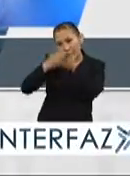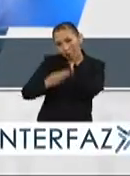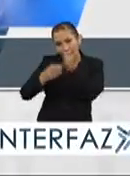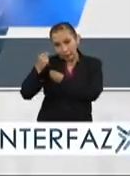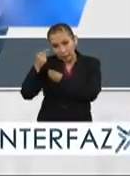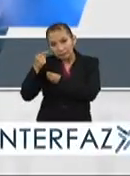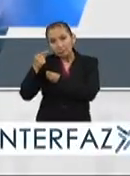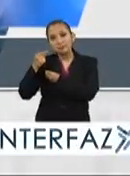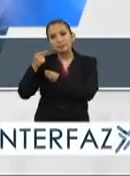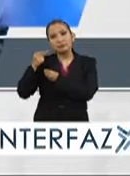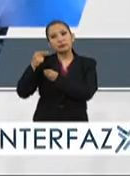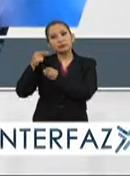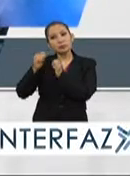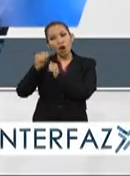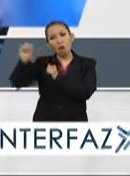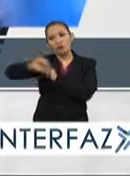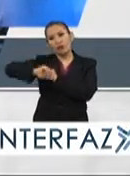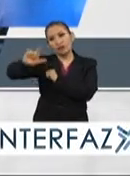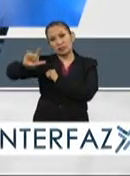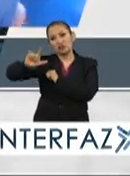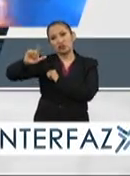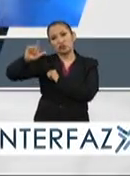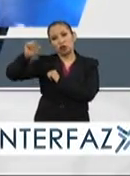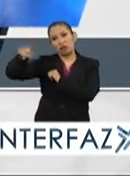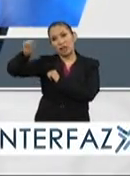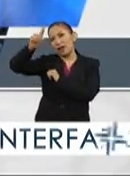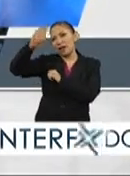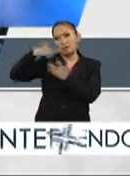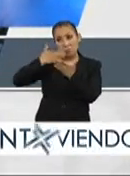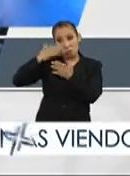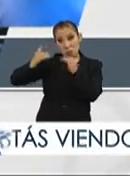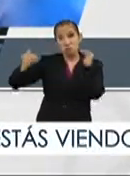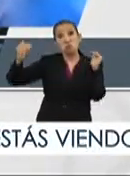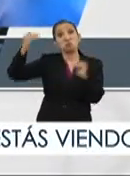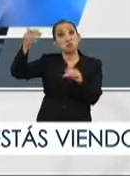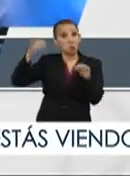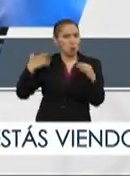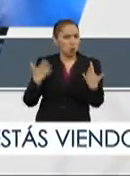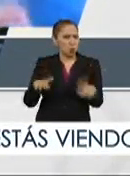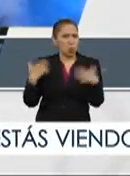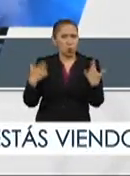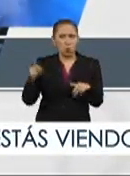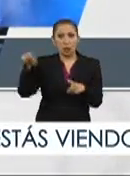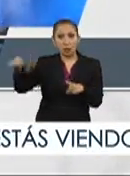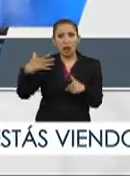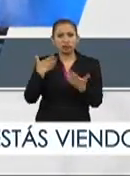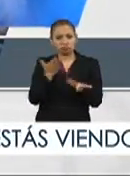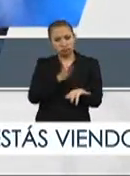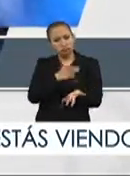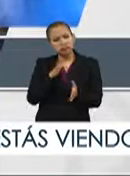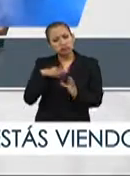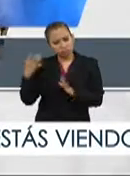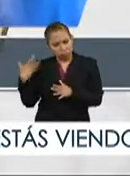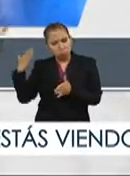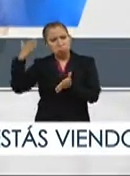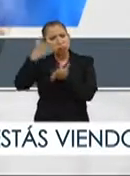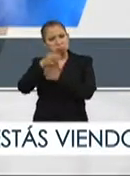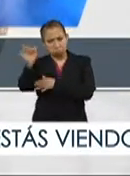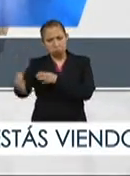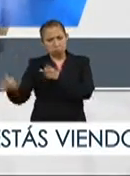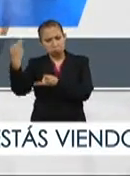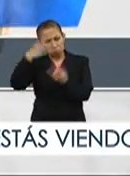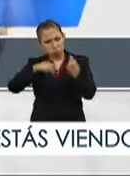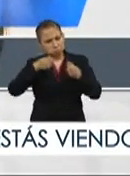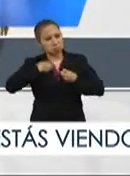aprender con profesionales de muy buen nivel que generosamente